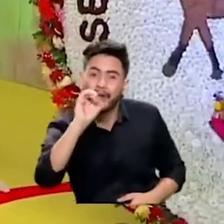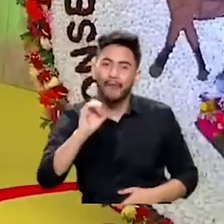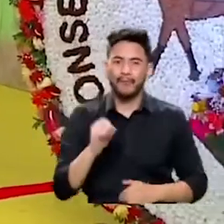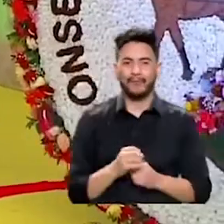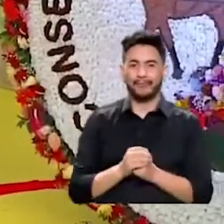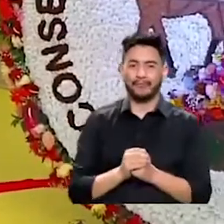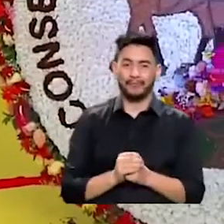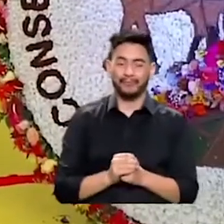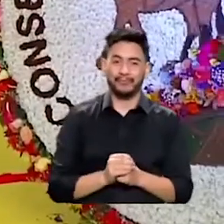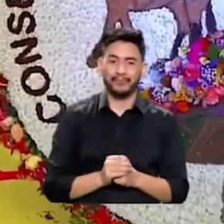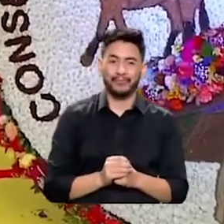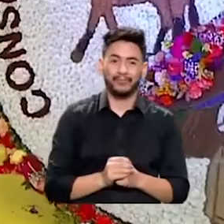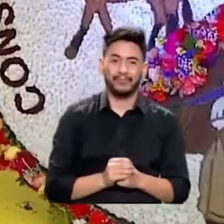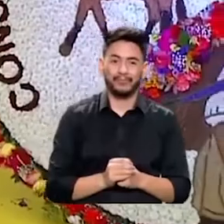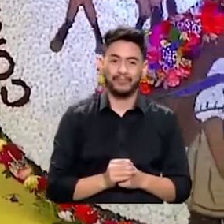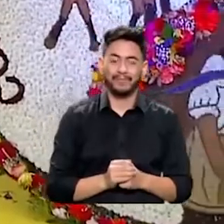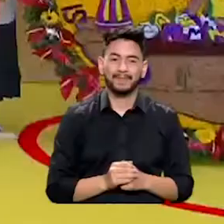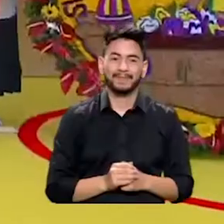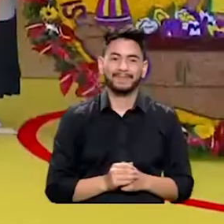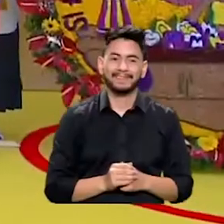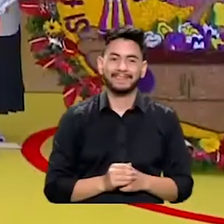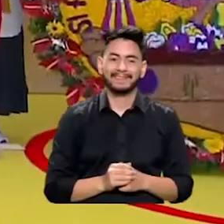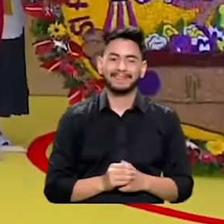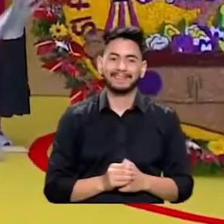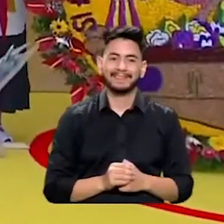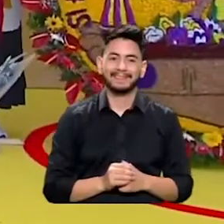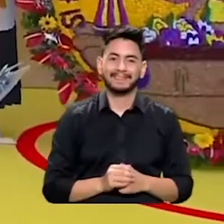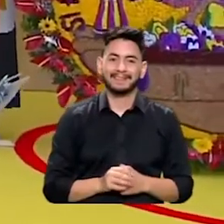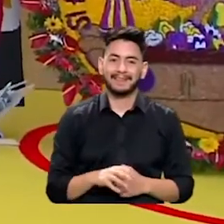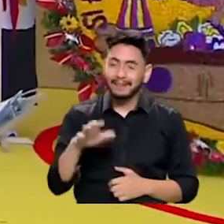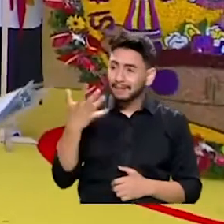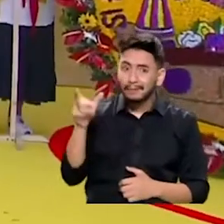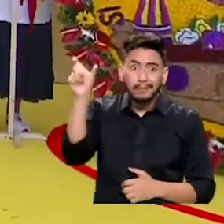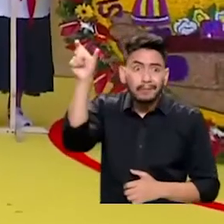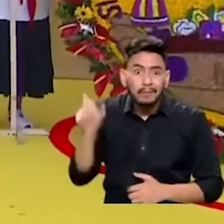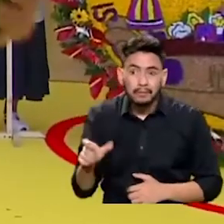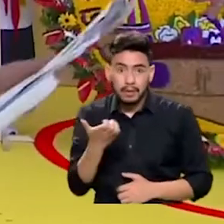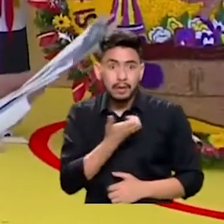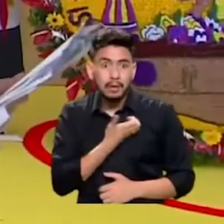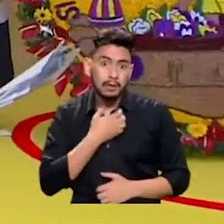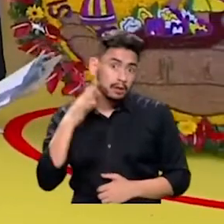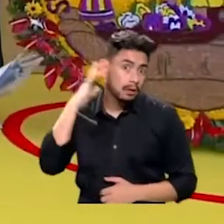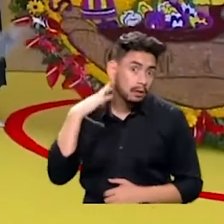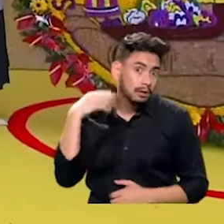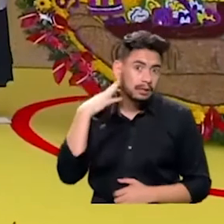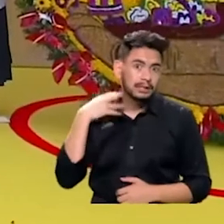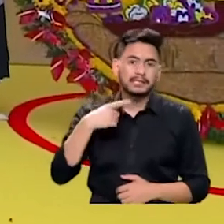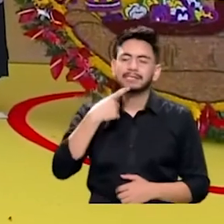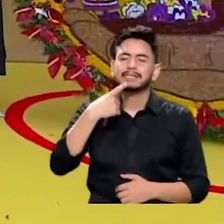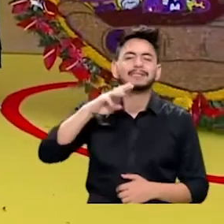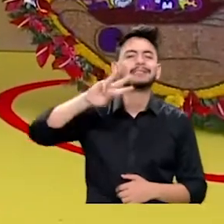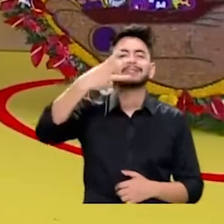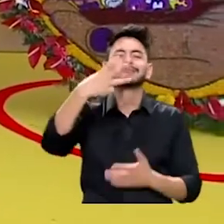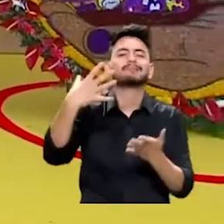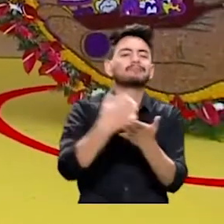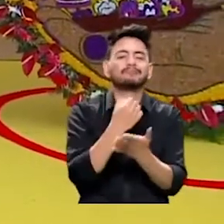Señor alcalde, permítame invitarlo porque ese tercer lugar, ese gallardete, lo va a